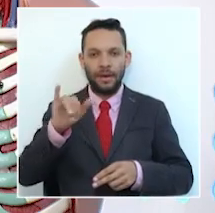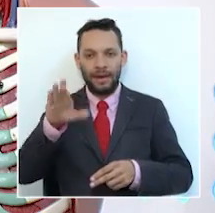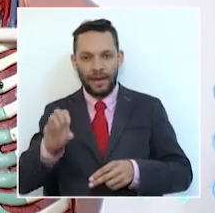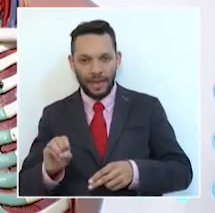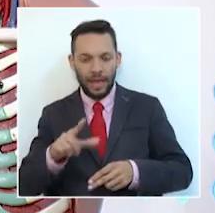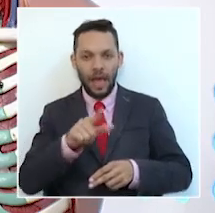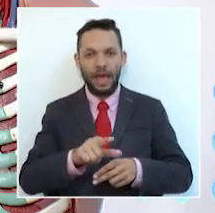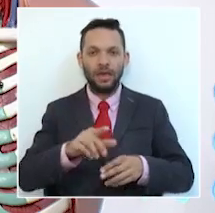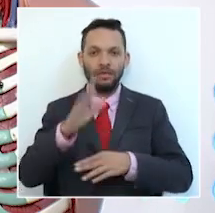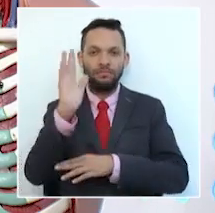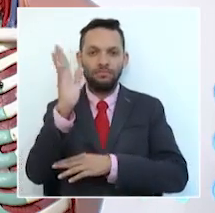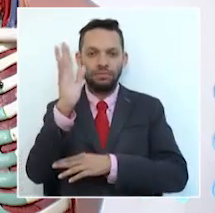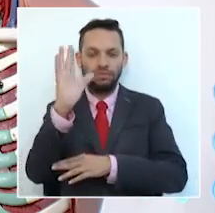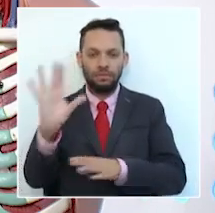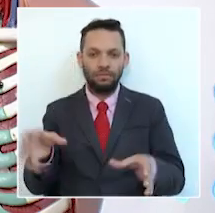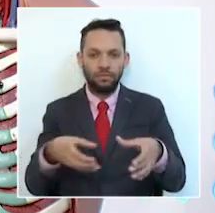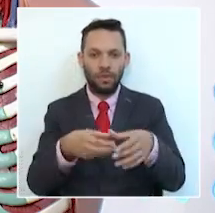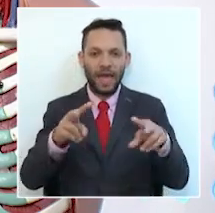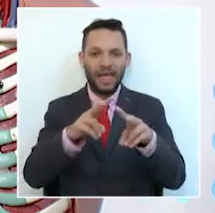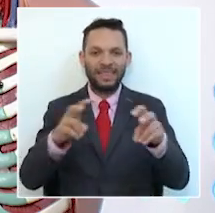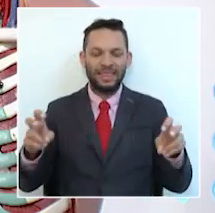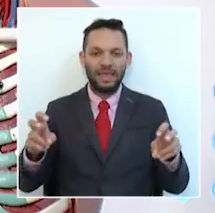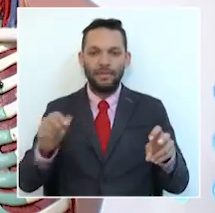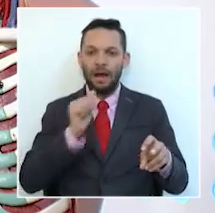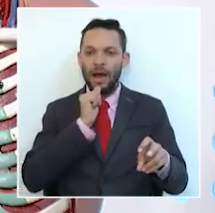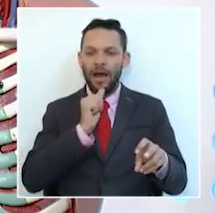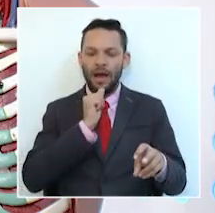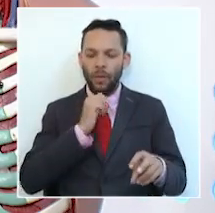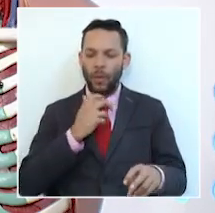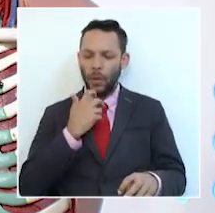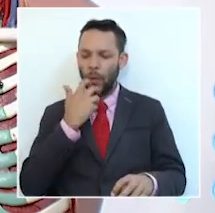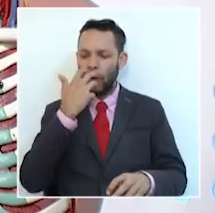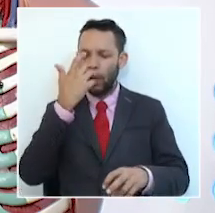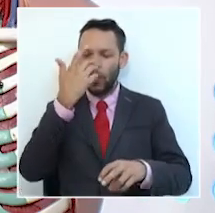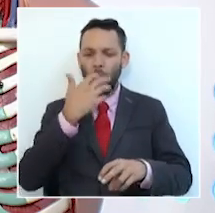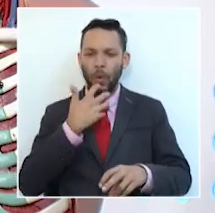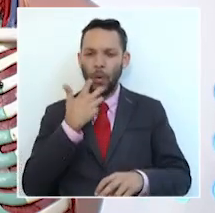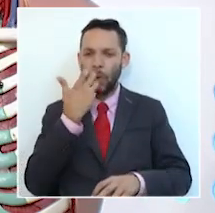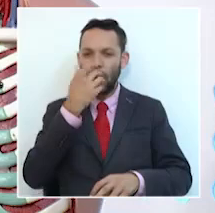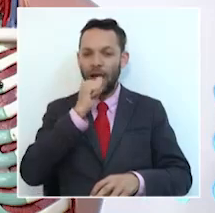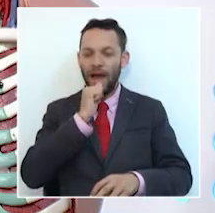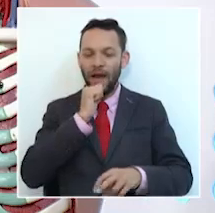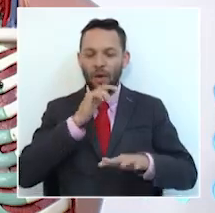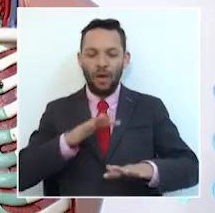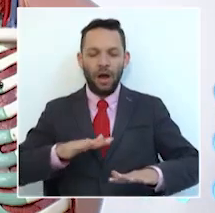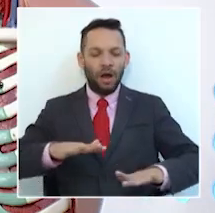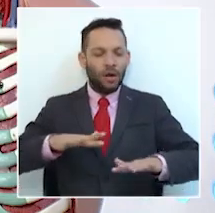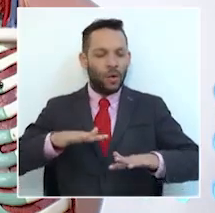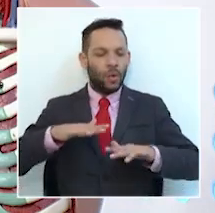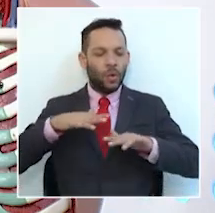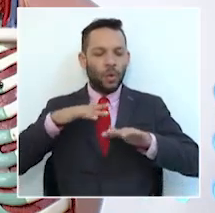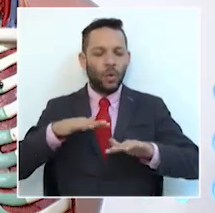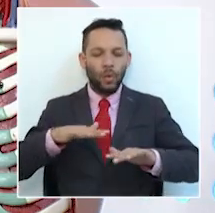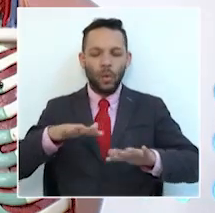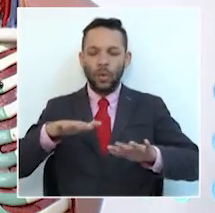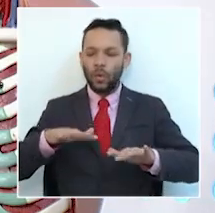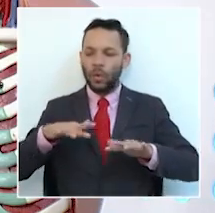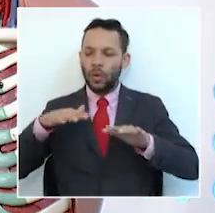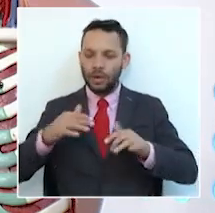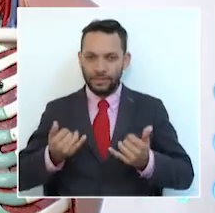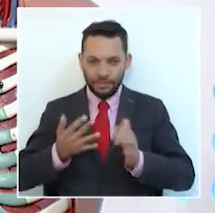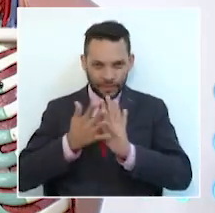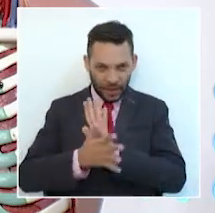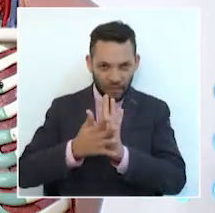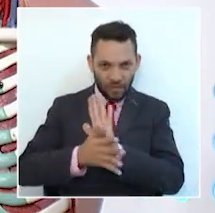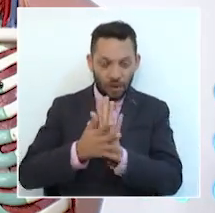congreso de termalismo es un congreso donde queremos reunir a muchas personas les va a dar muy bien esa información